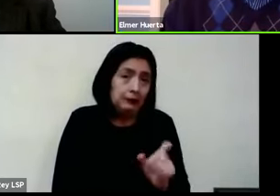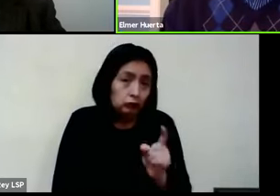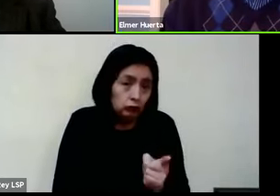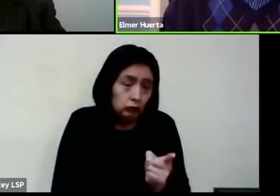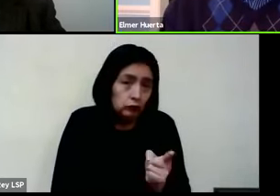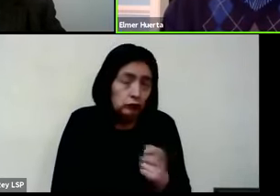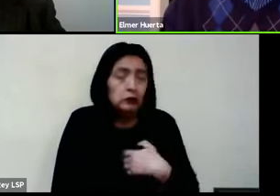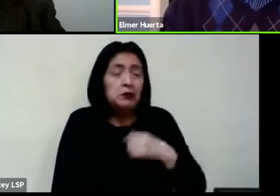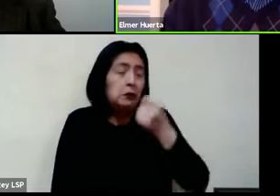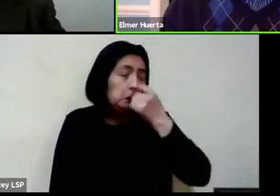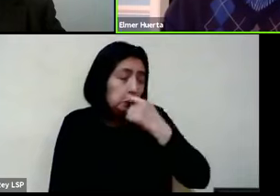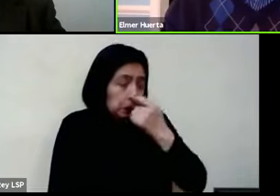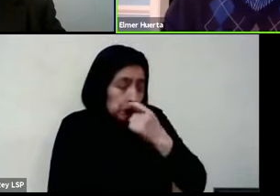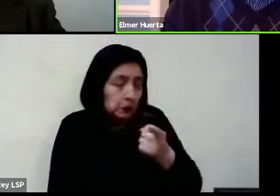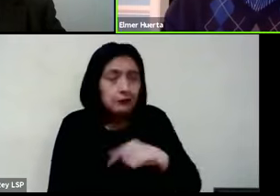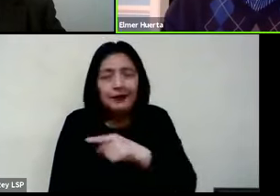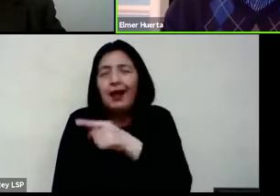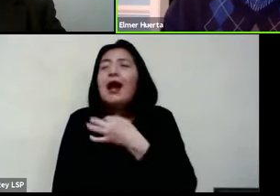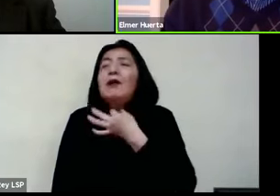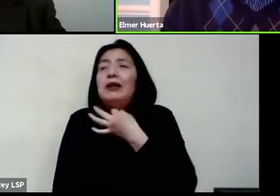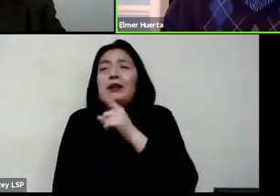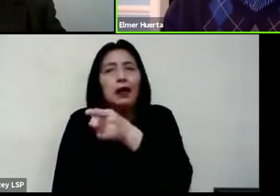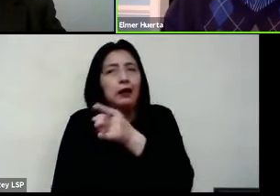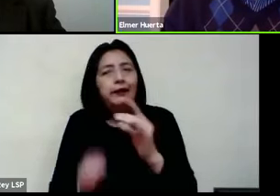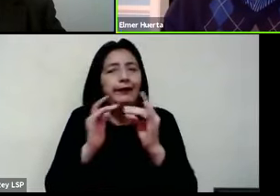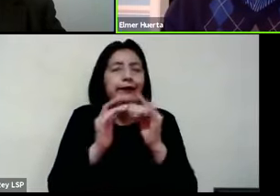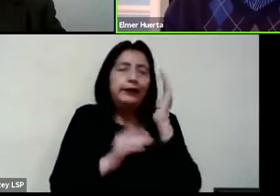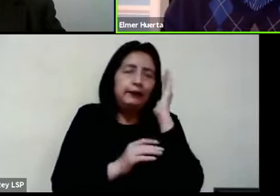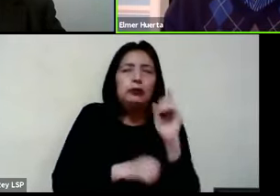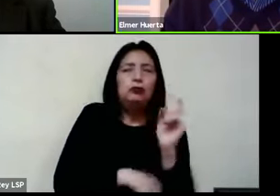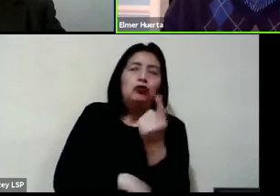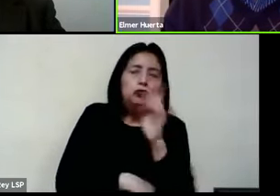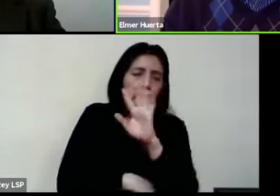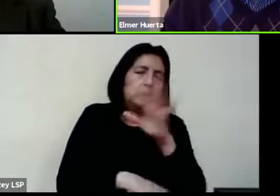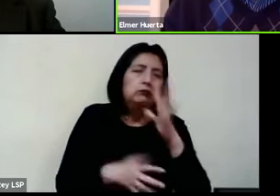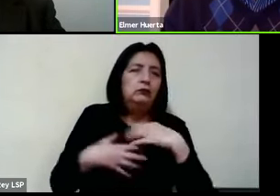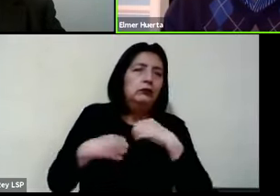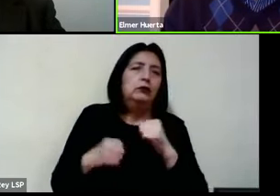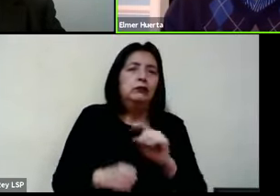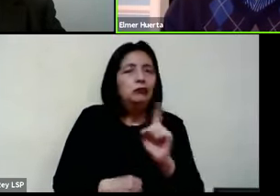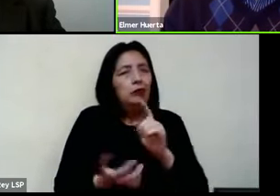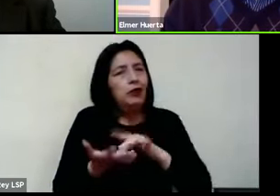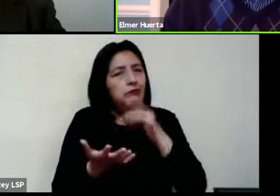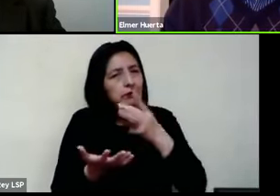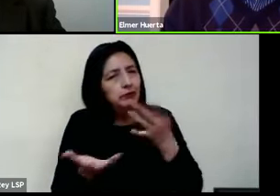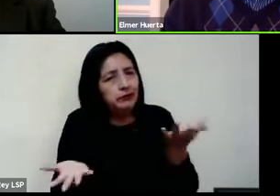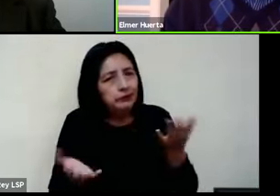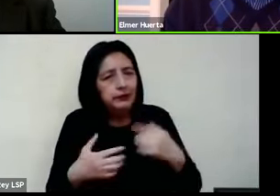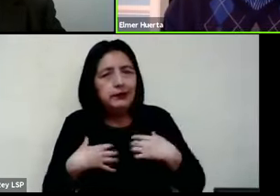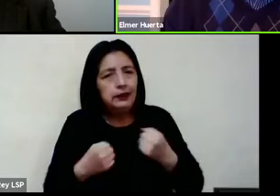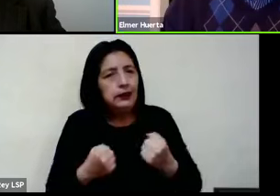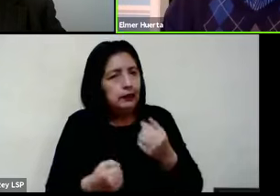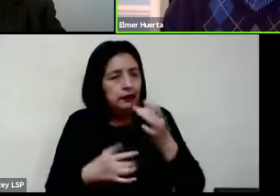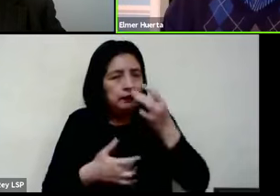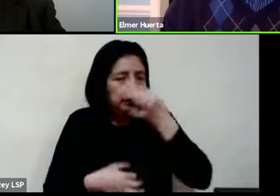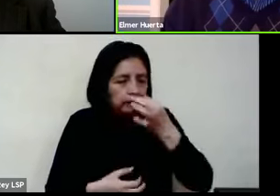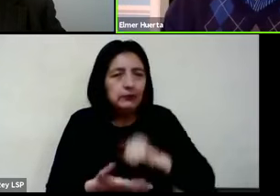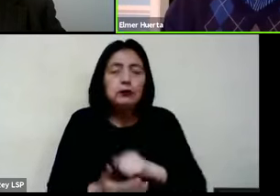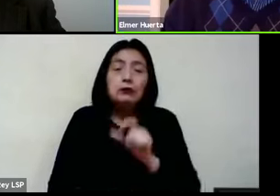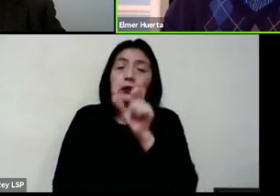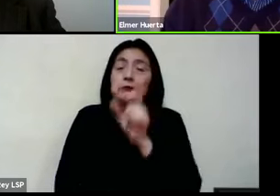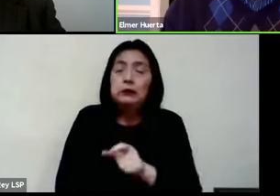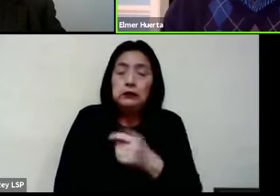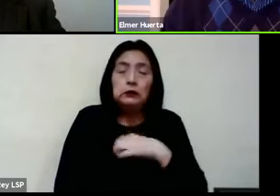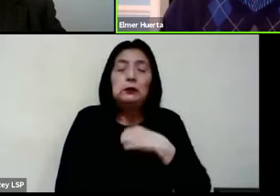tiene gripe, ya las abuelitas saben, a la cama que te va a pasar solo. No hay remedio contra la gripe. Si una persona se